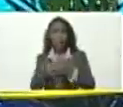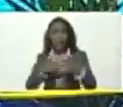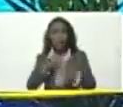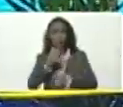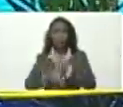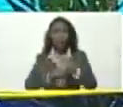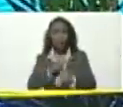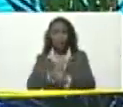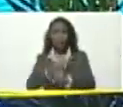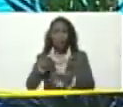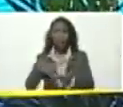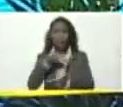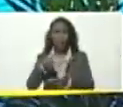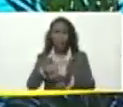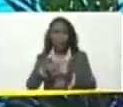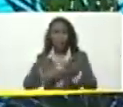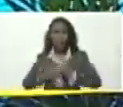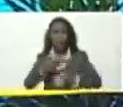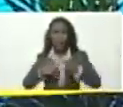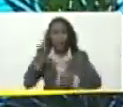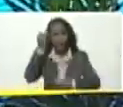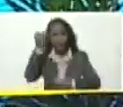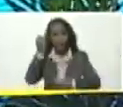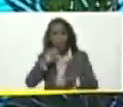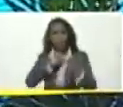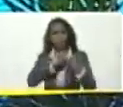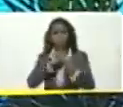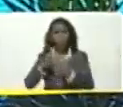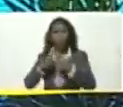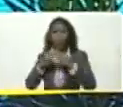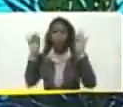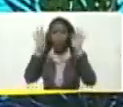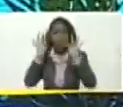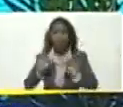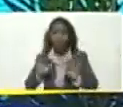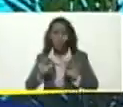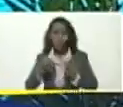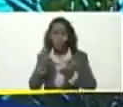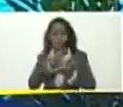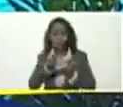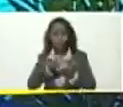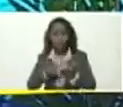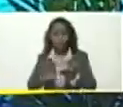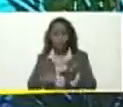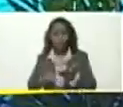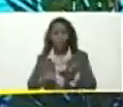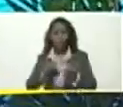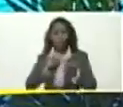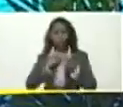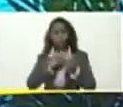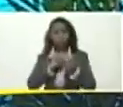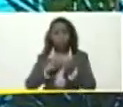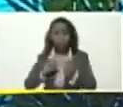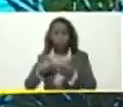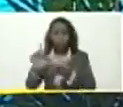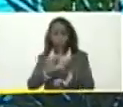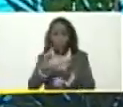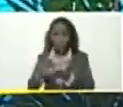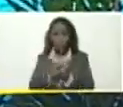y nacionales, un intercambio de ideas de todo tipo, desde la literatura, la narrativa,